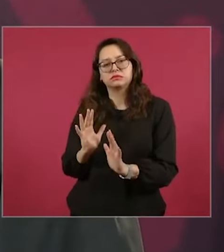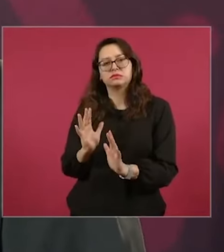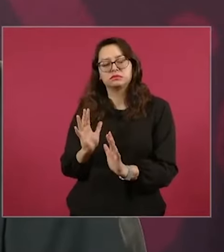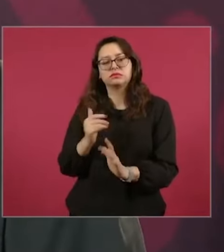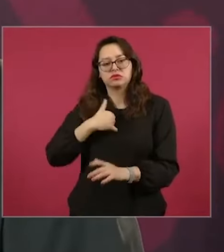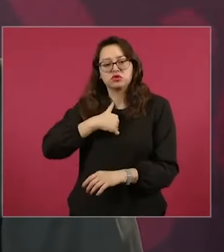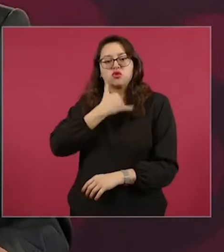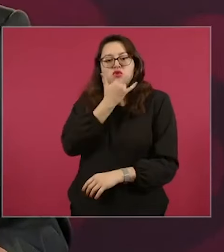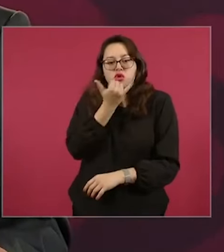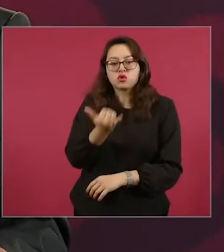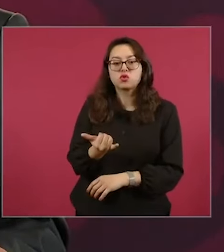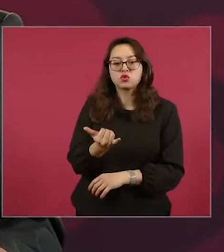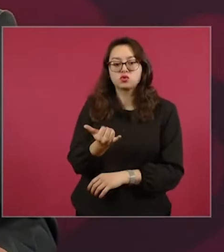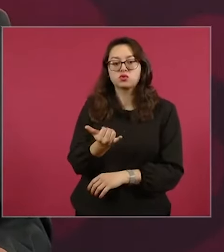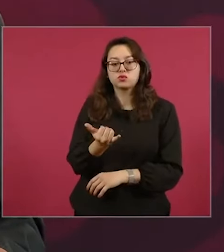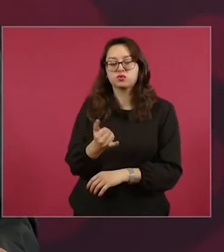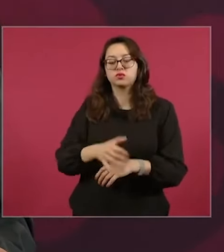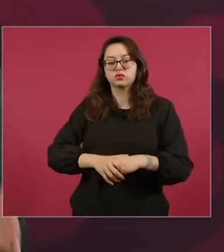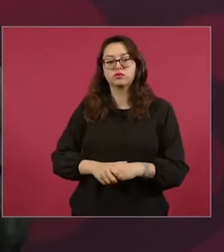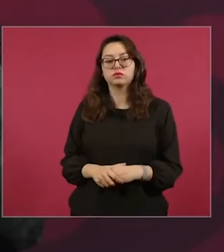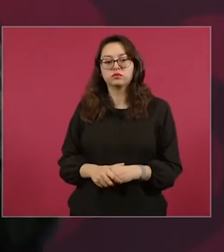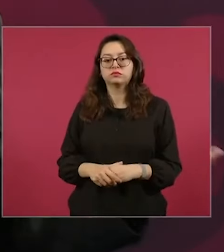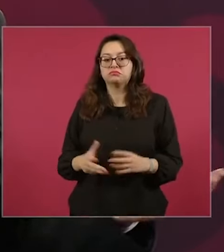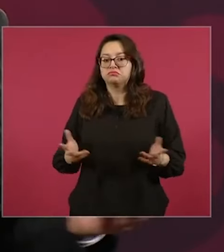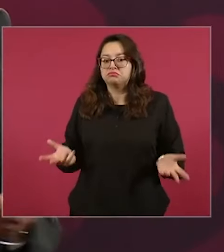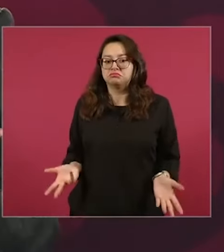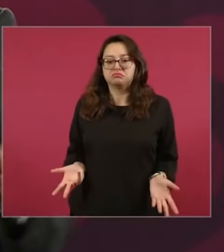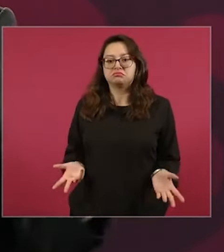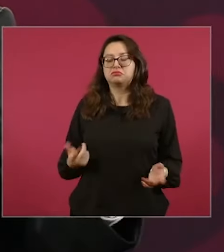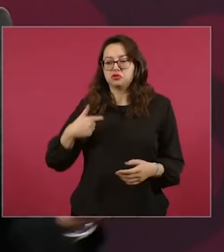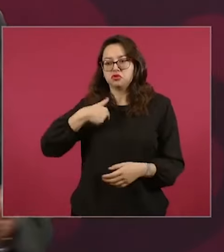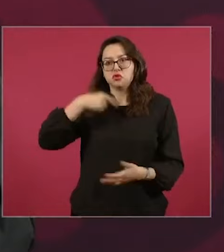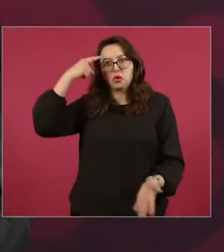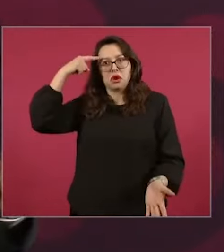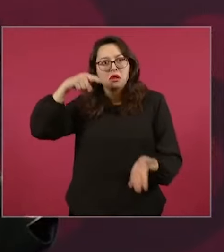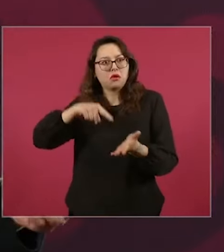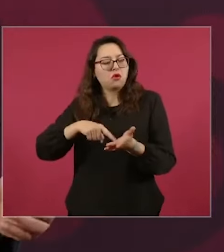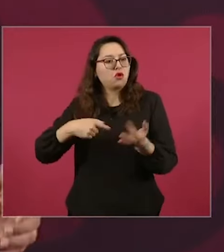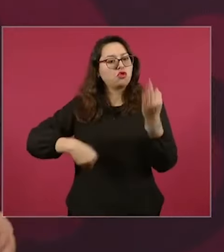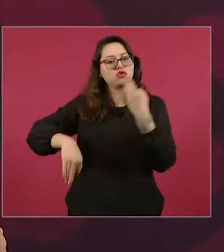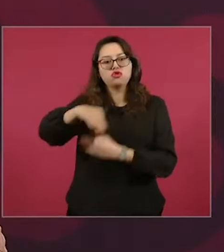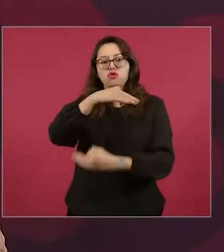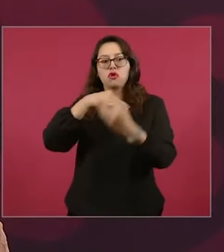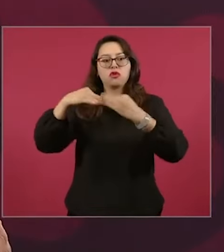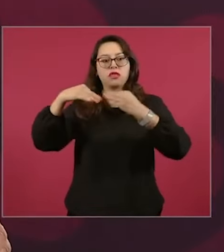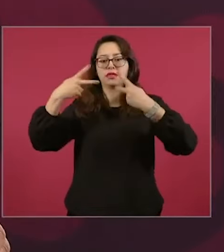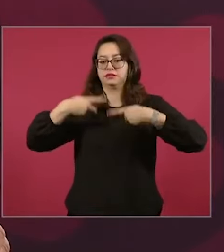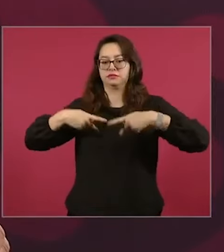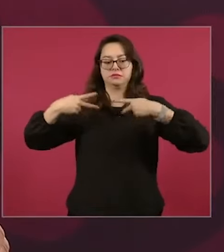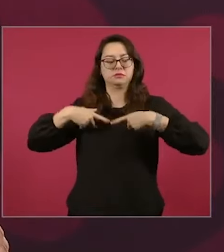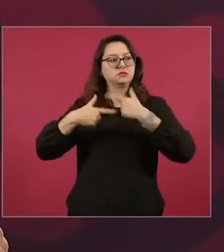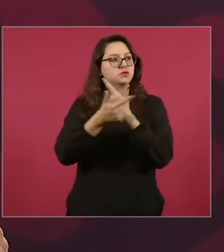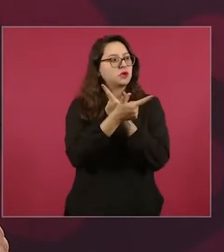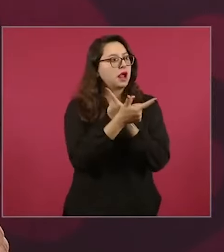persona, cómo se